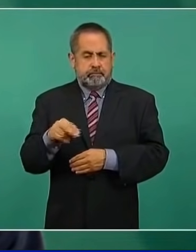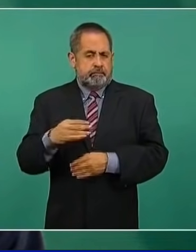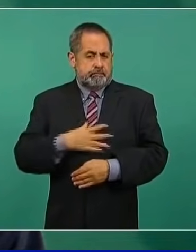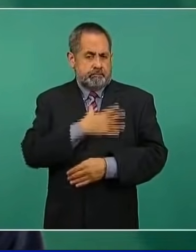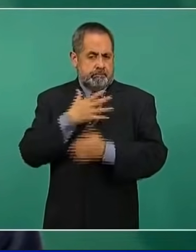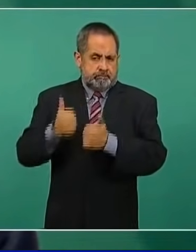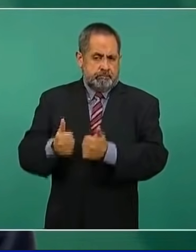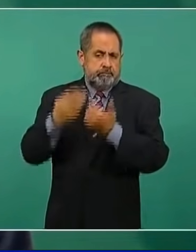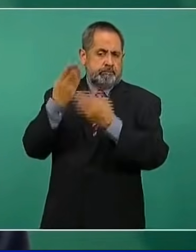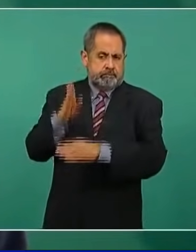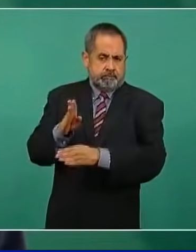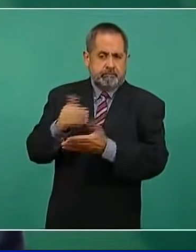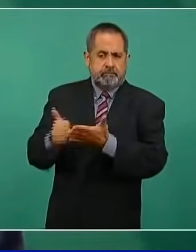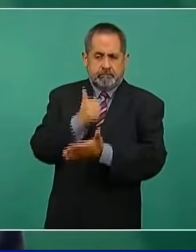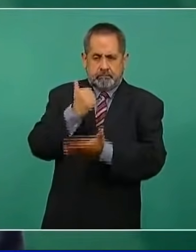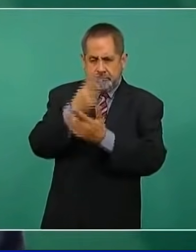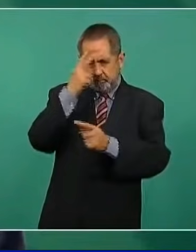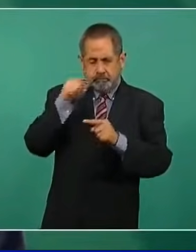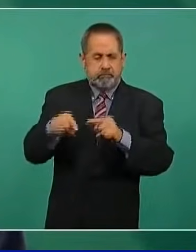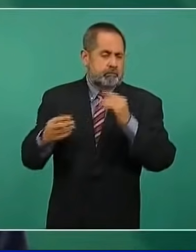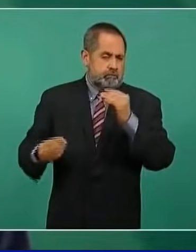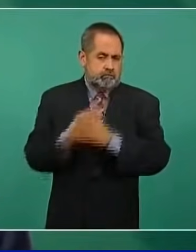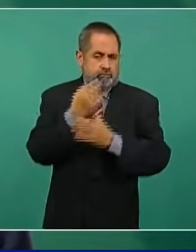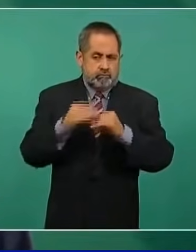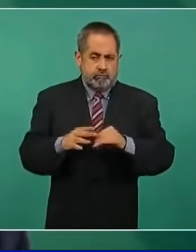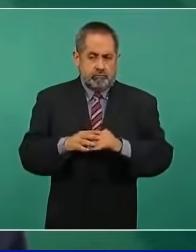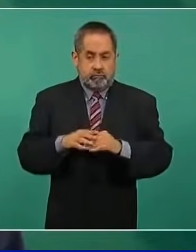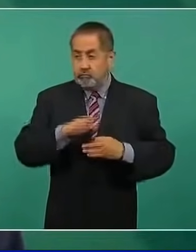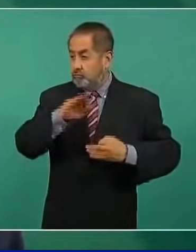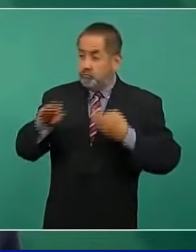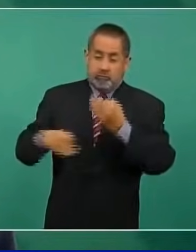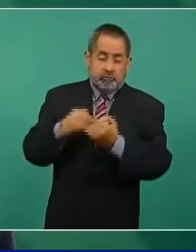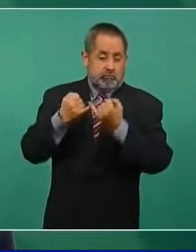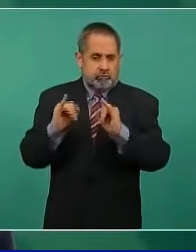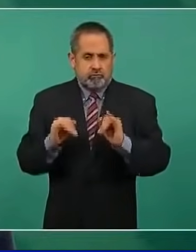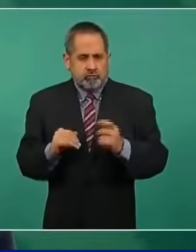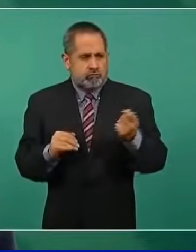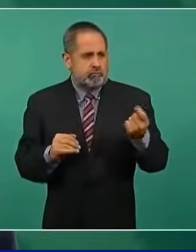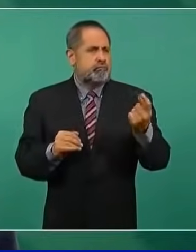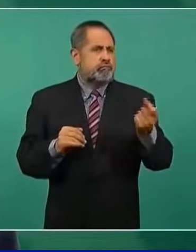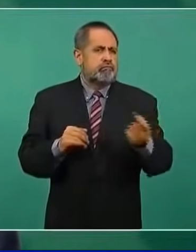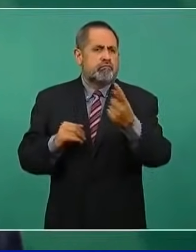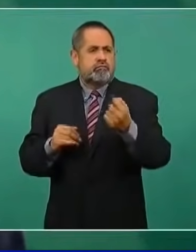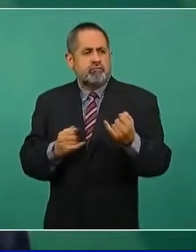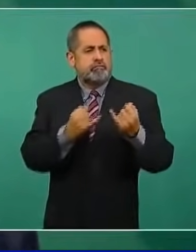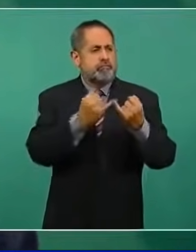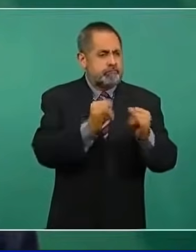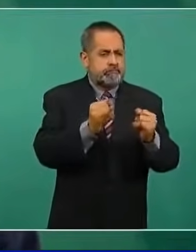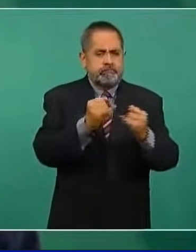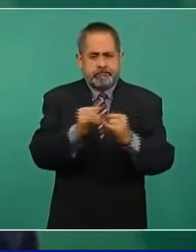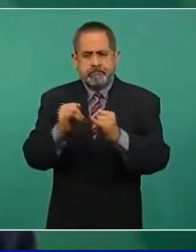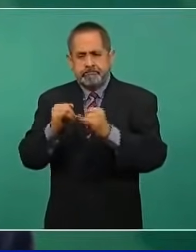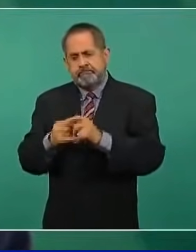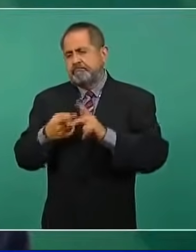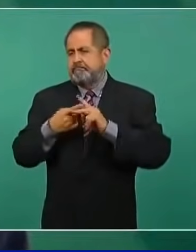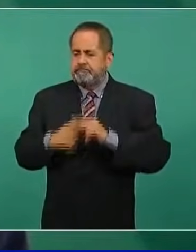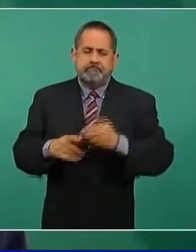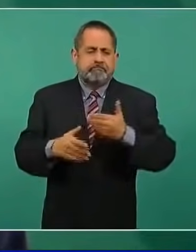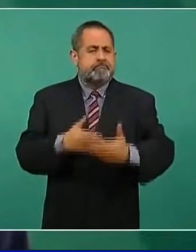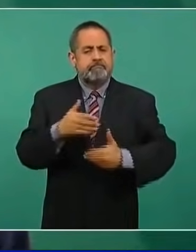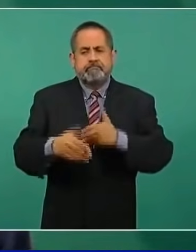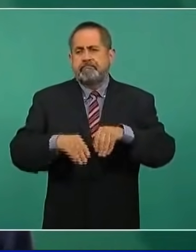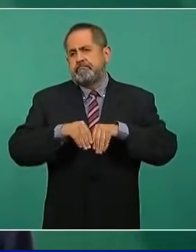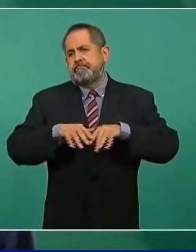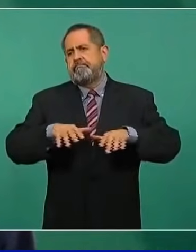de la Ciudad de México, no todos, sino algunos. Ya vamos a empezar